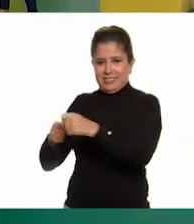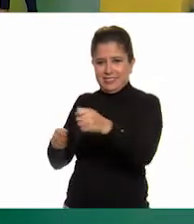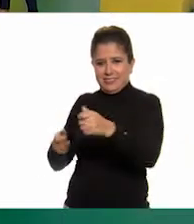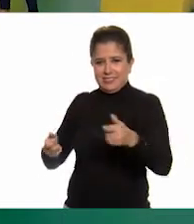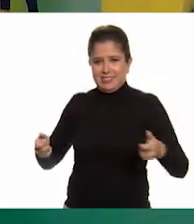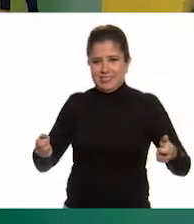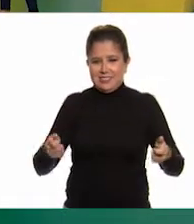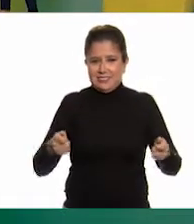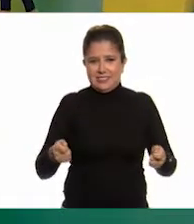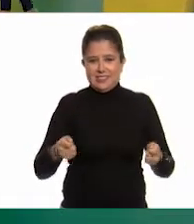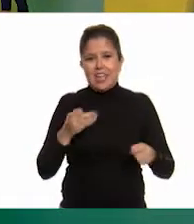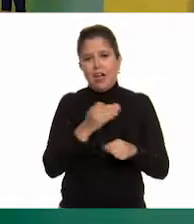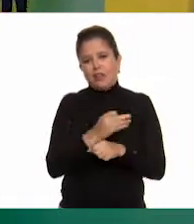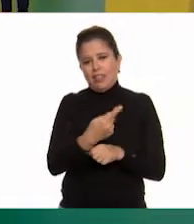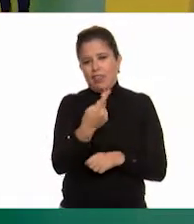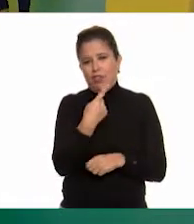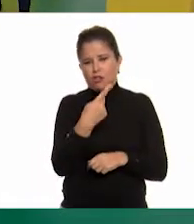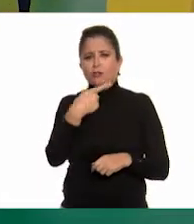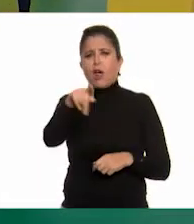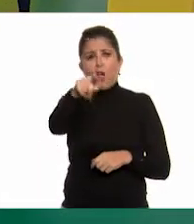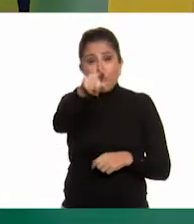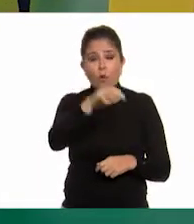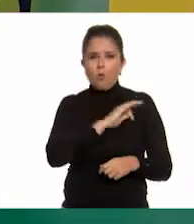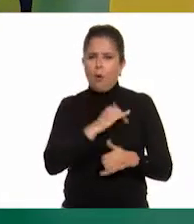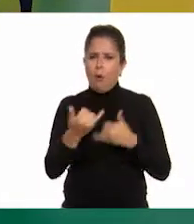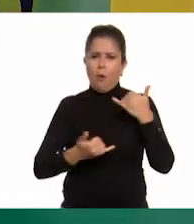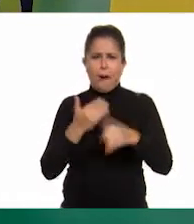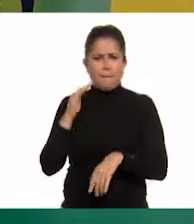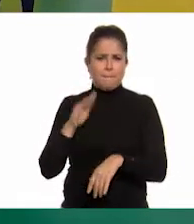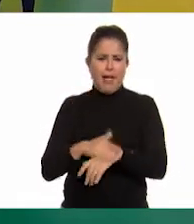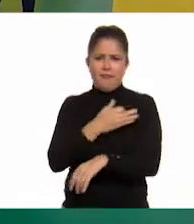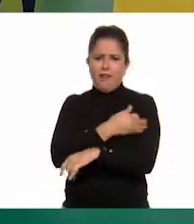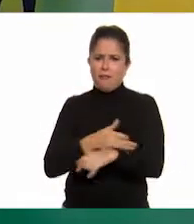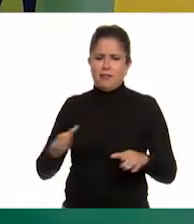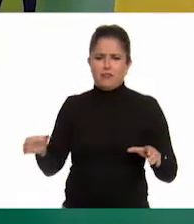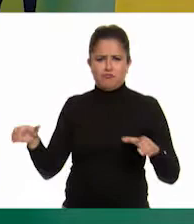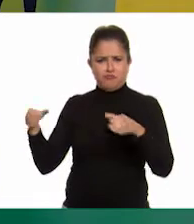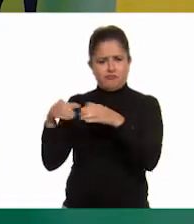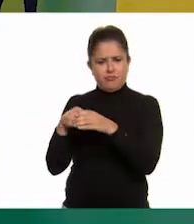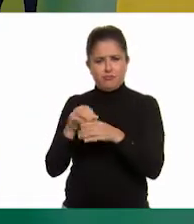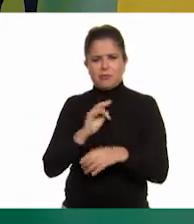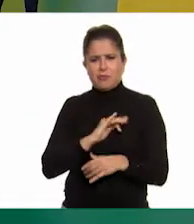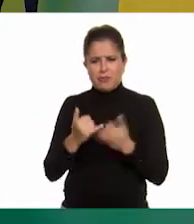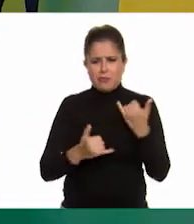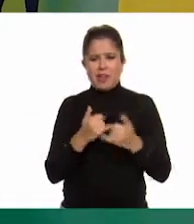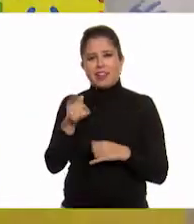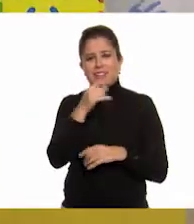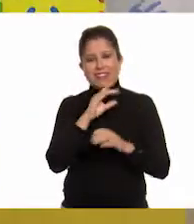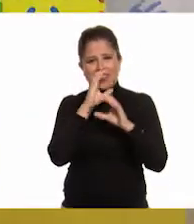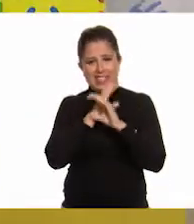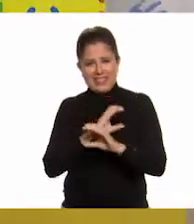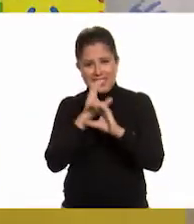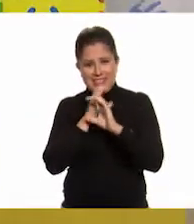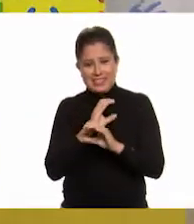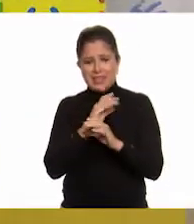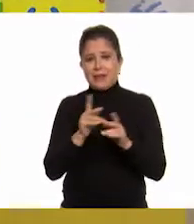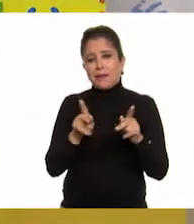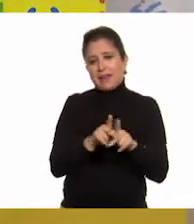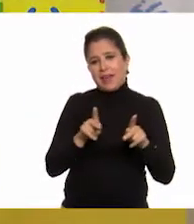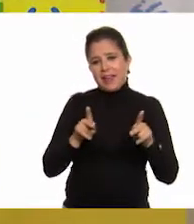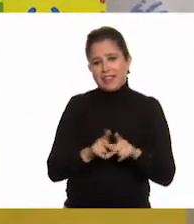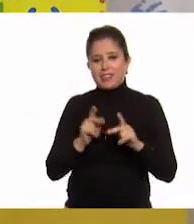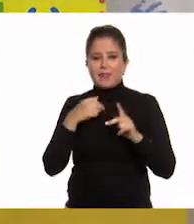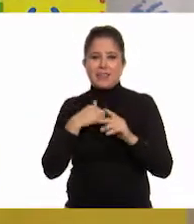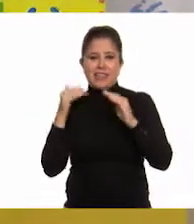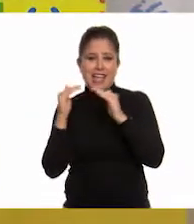vamos a hacer ahorita nada más, Pili y yo, pero tú puedes jugar con alguien de tu familia también. Entonces, vamos a ir cantando. El patio de mi